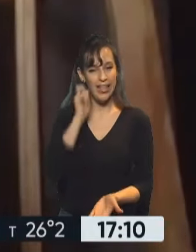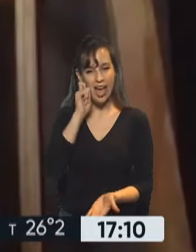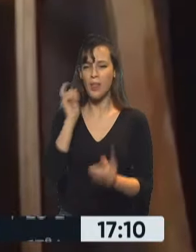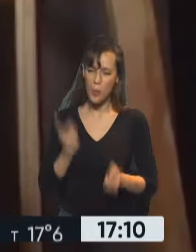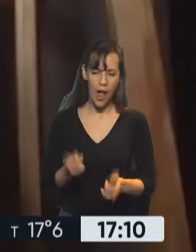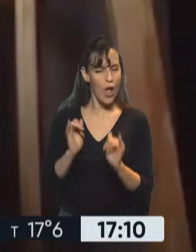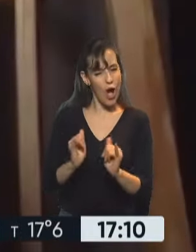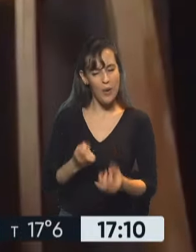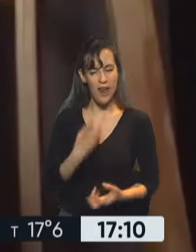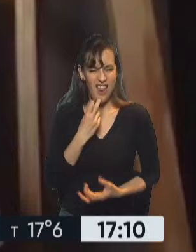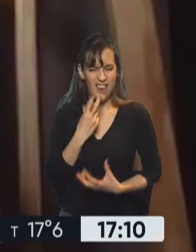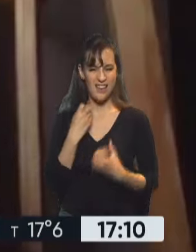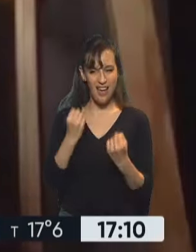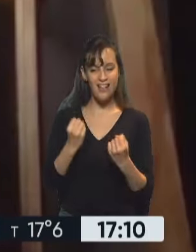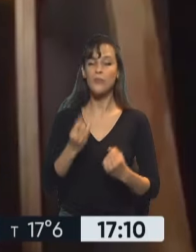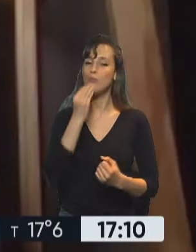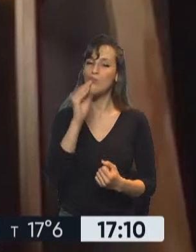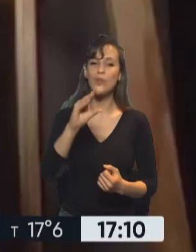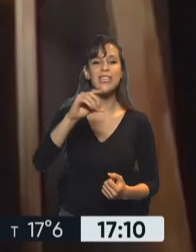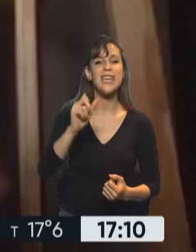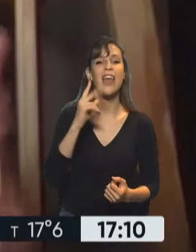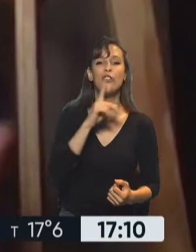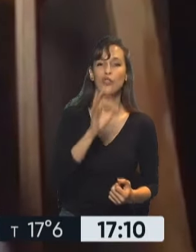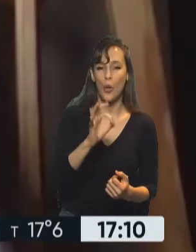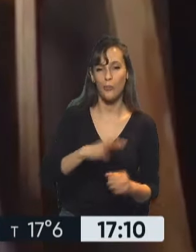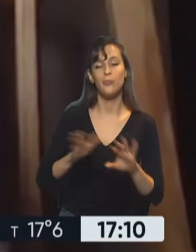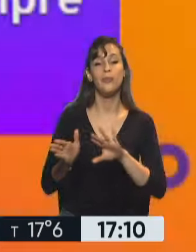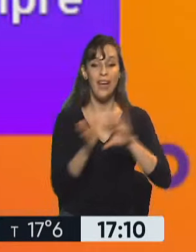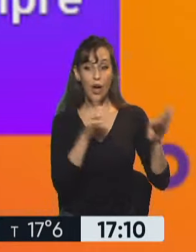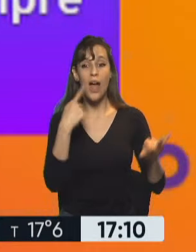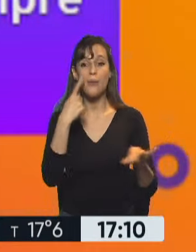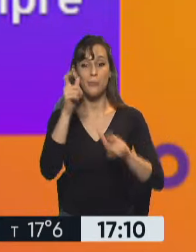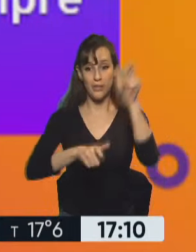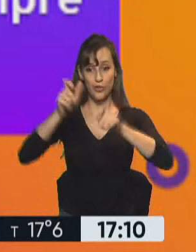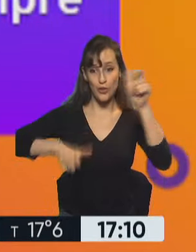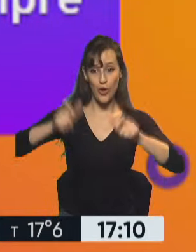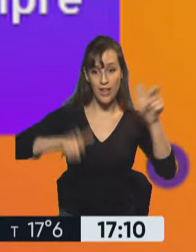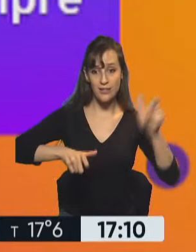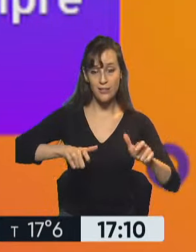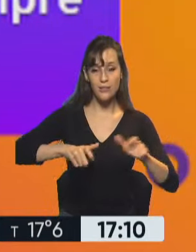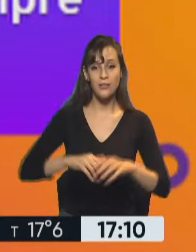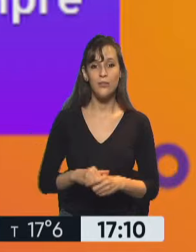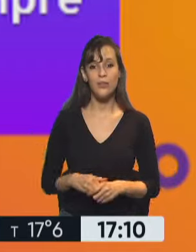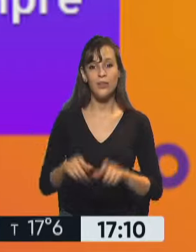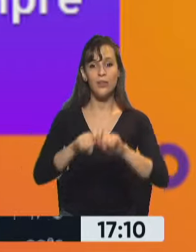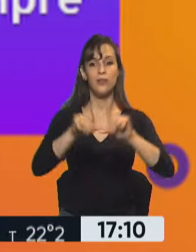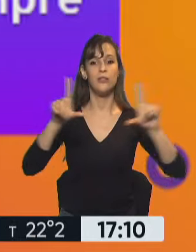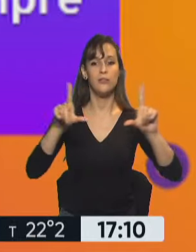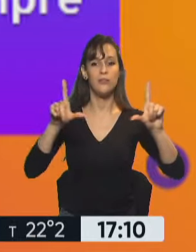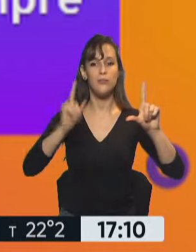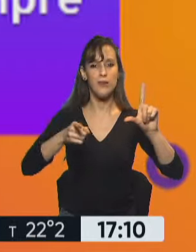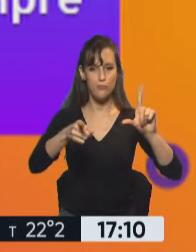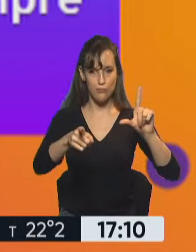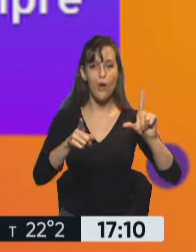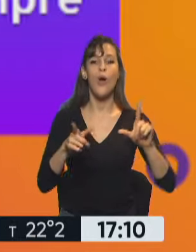beso grande, Charito, de mi corazón. Y ahora vamos a leer los mensajitos de la gente, que está ahí conectándose del otro lado. Hay mensajes para